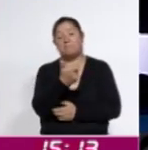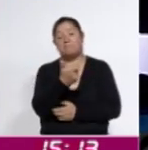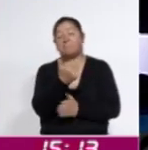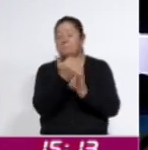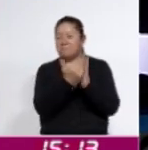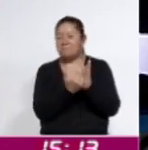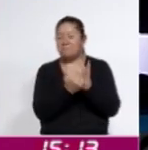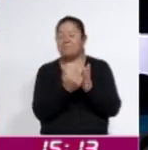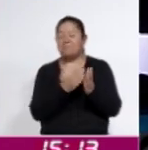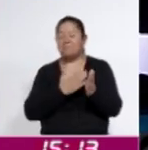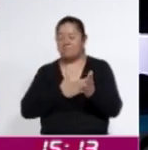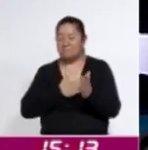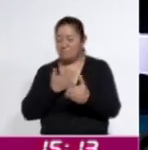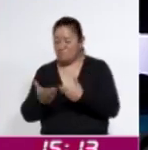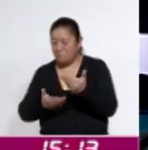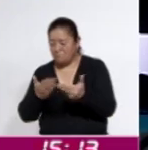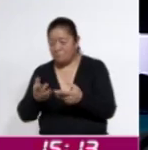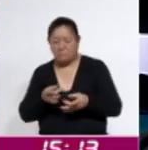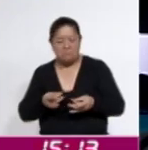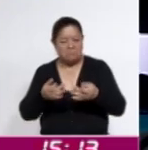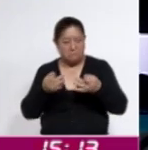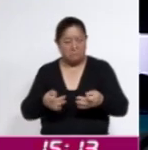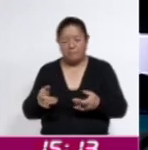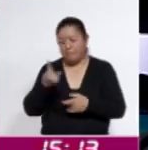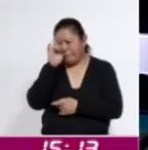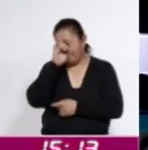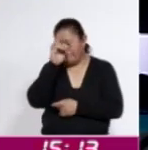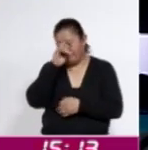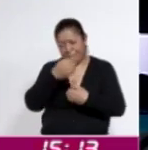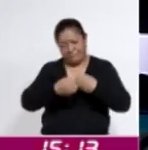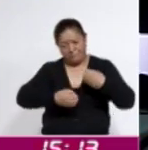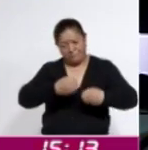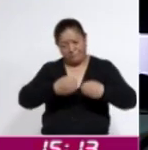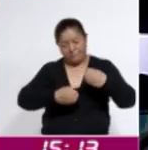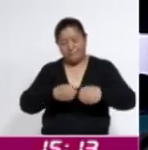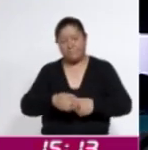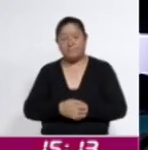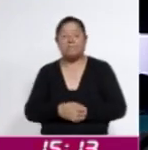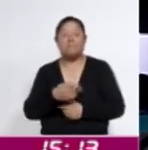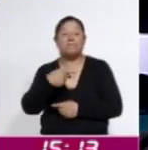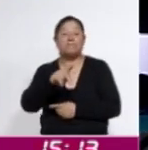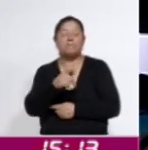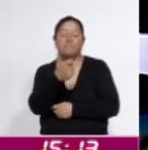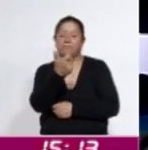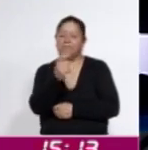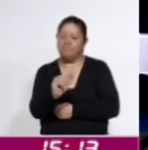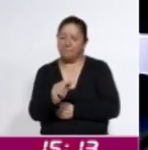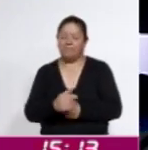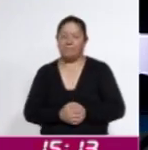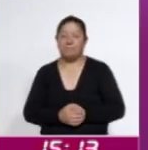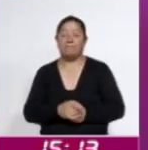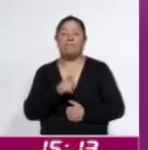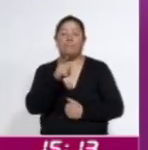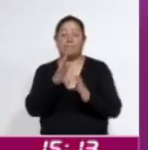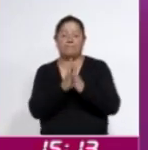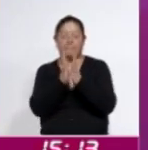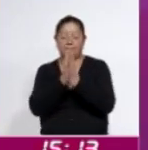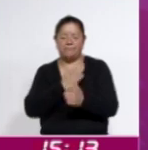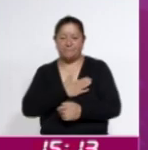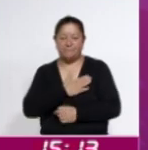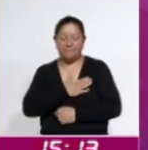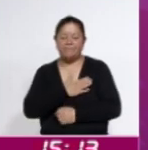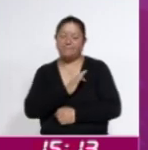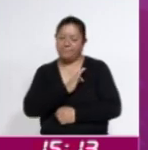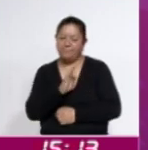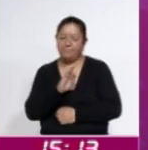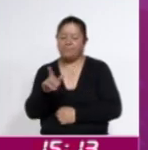de calidad, asesoría jurídica, orientación, pero a bajo costo. Le recuerdo que usted puede participar con nosotros a